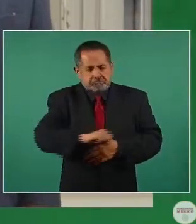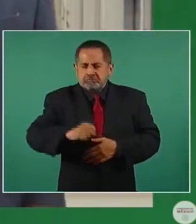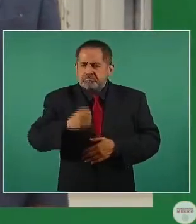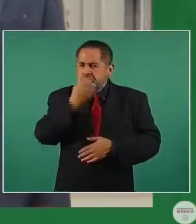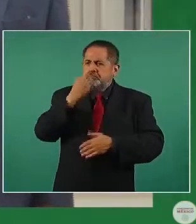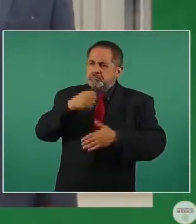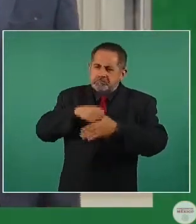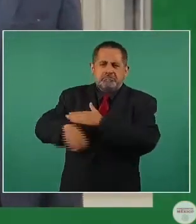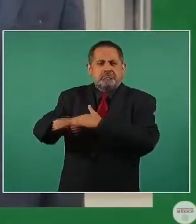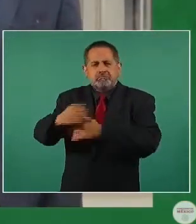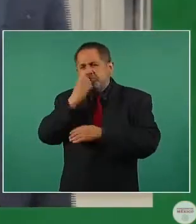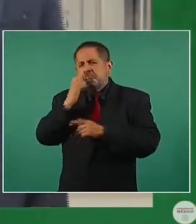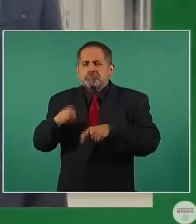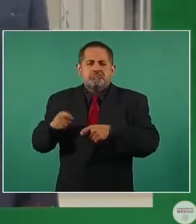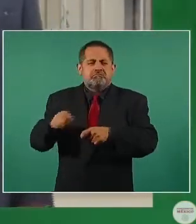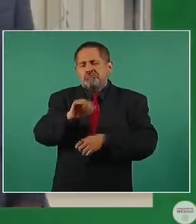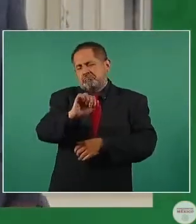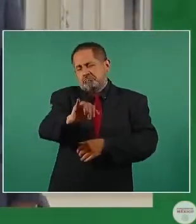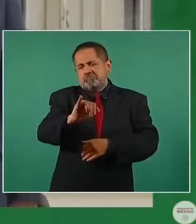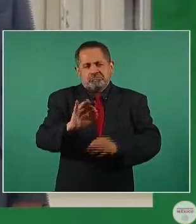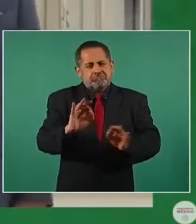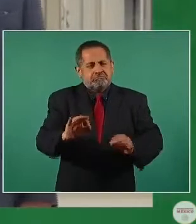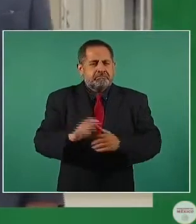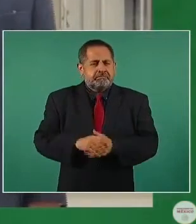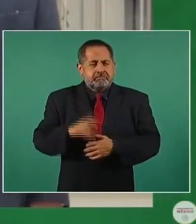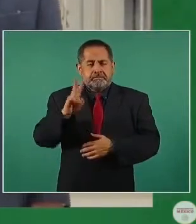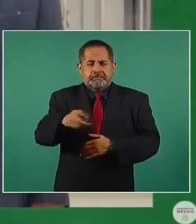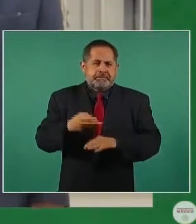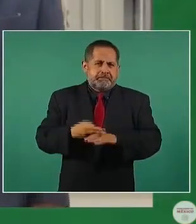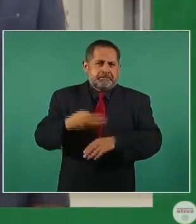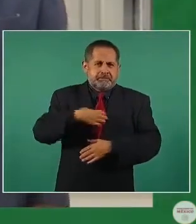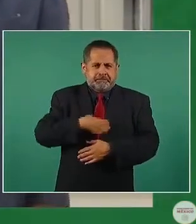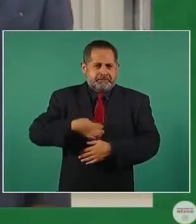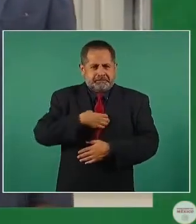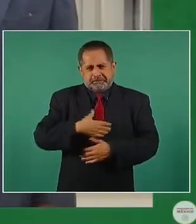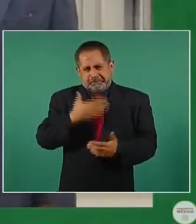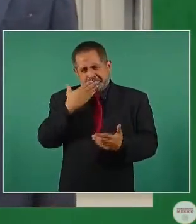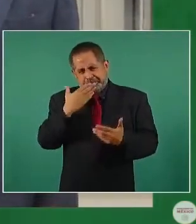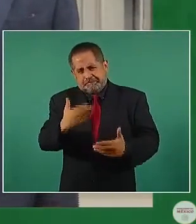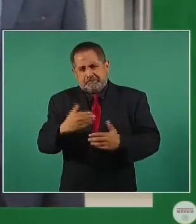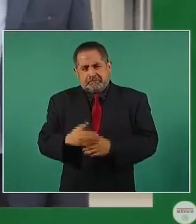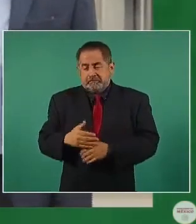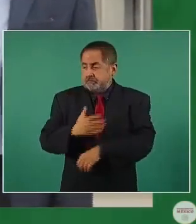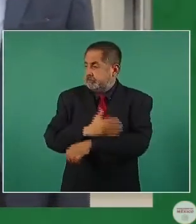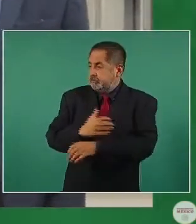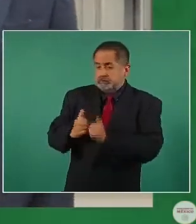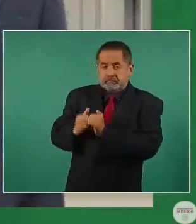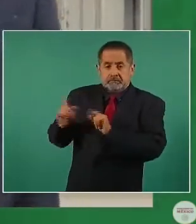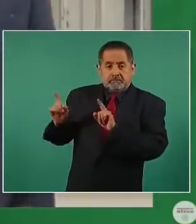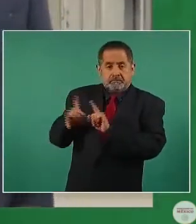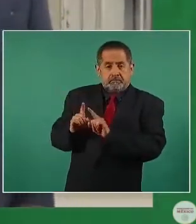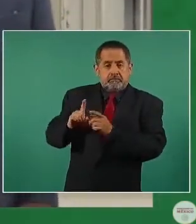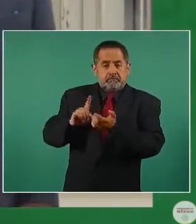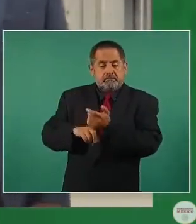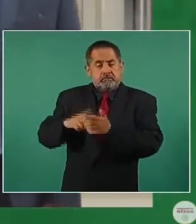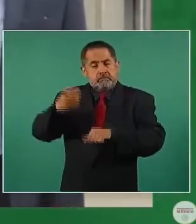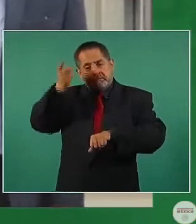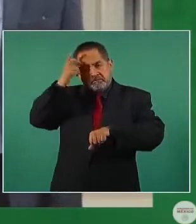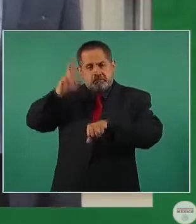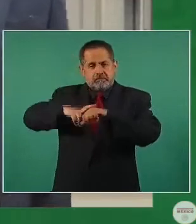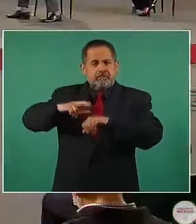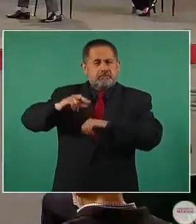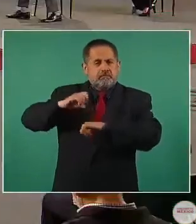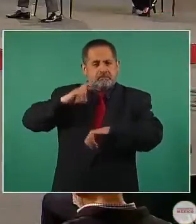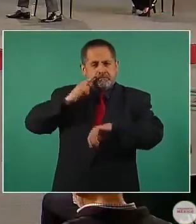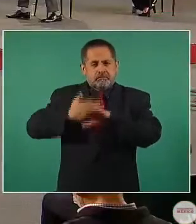hijos a clases. Así que estamos realmente muy contentos por ello. Nos acompaña directora de la escuela desde